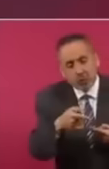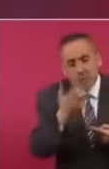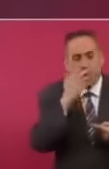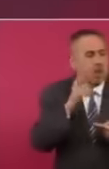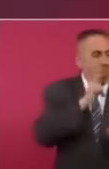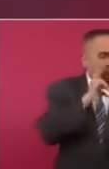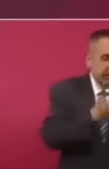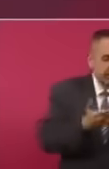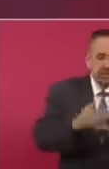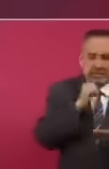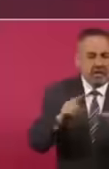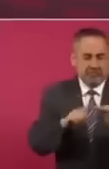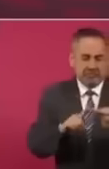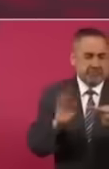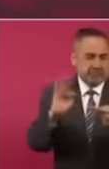a probar nada